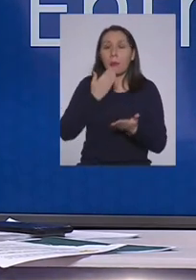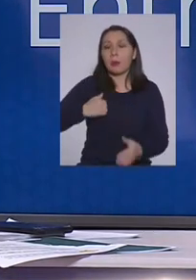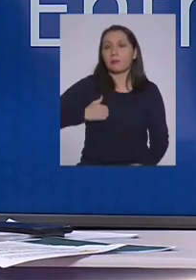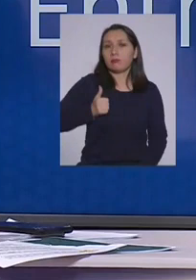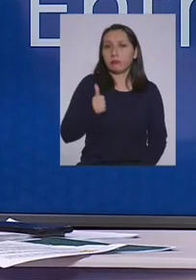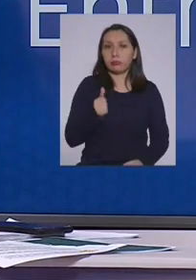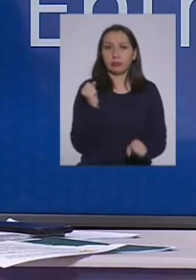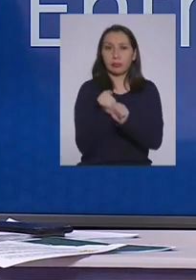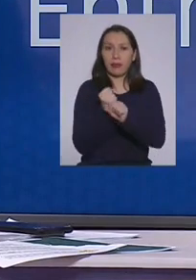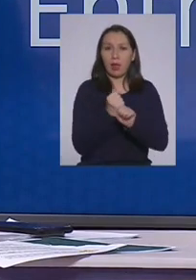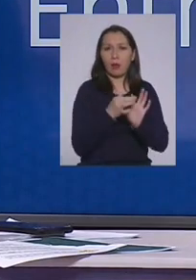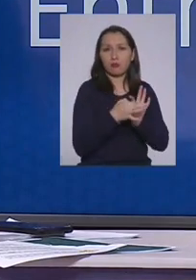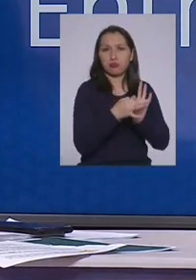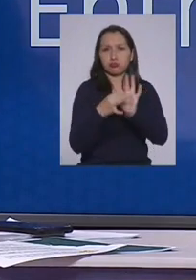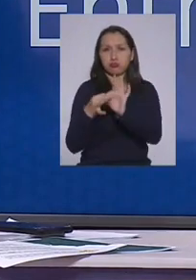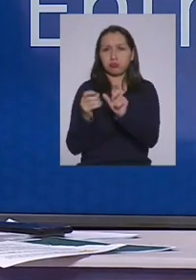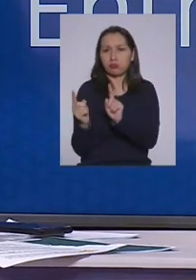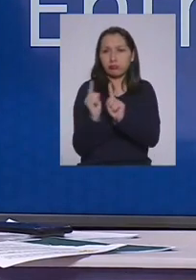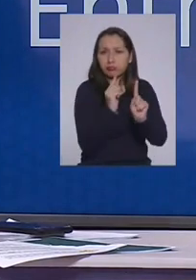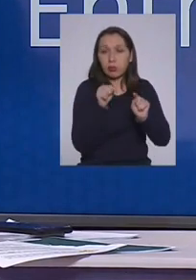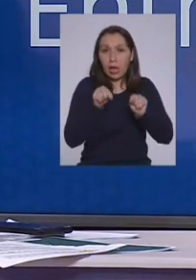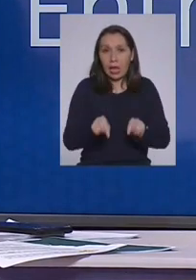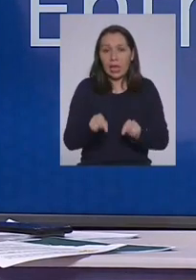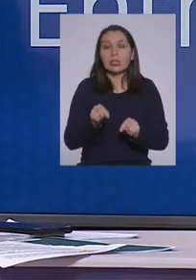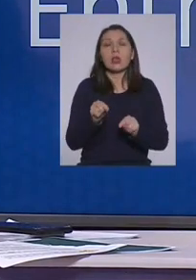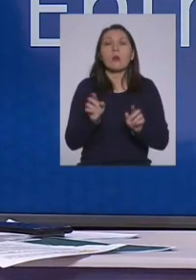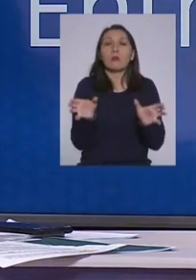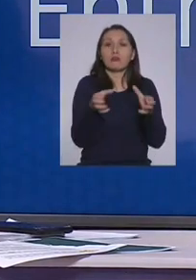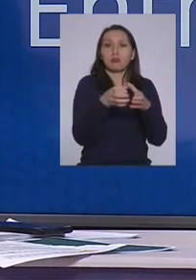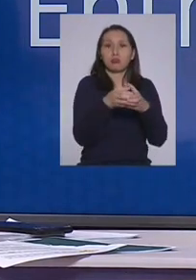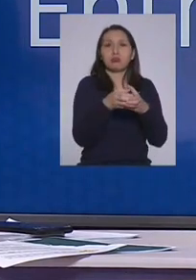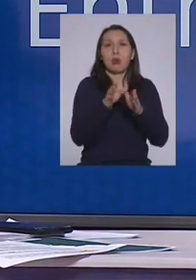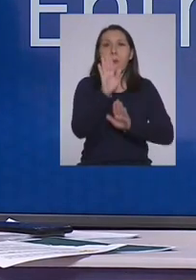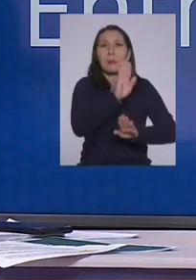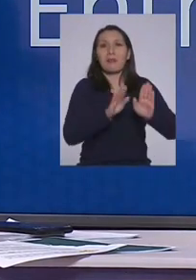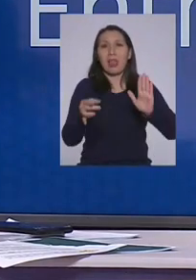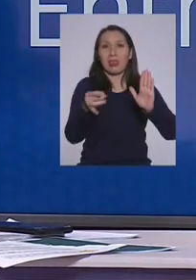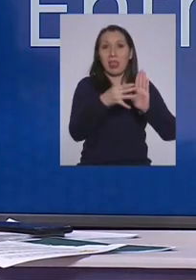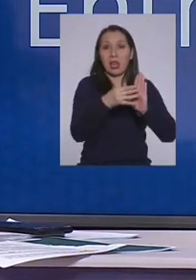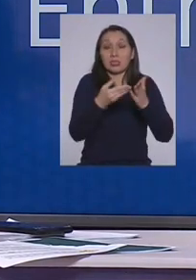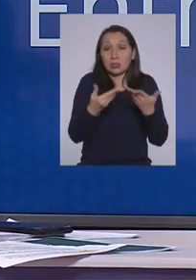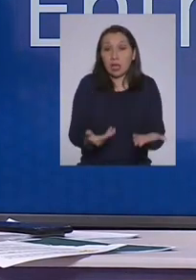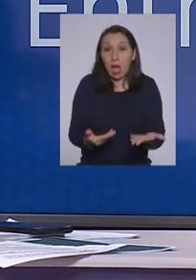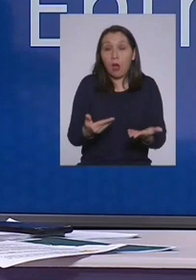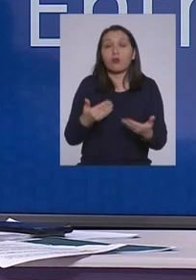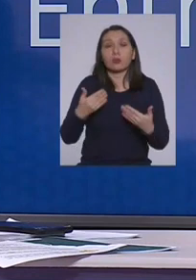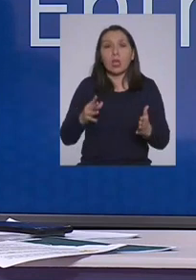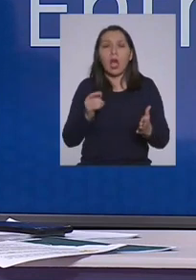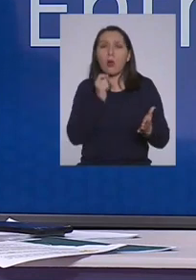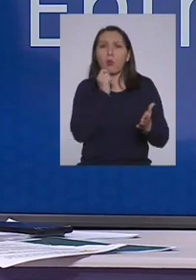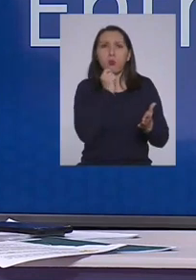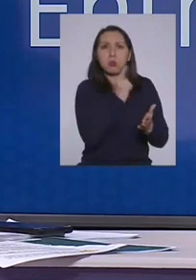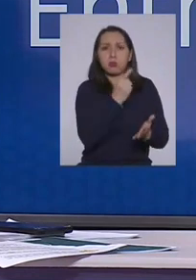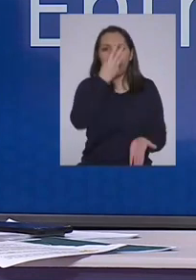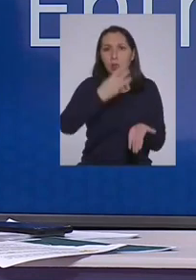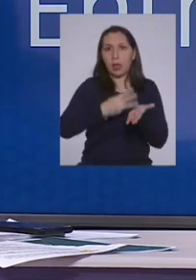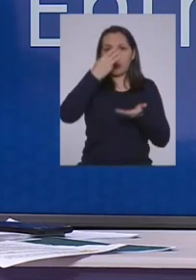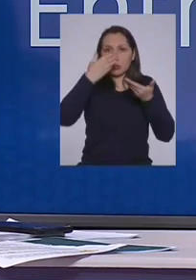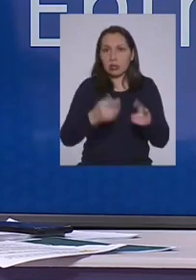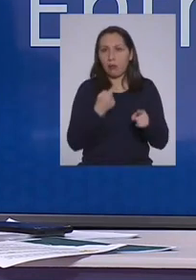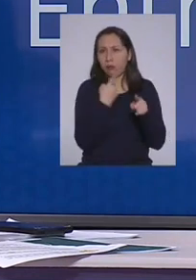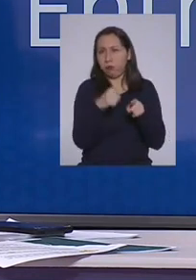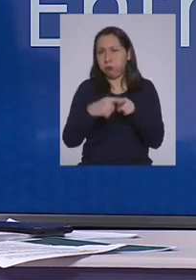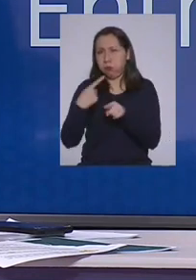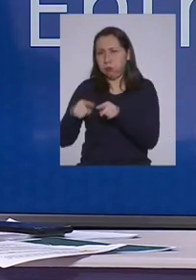trabajo que está coordinado desde esta Subsecretaría de Prevención del Delito y que ya al día de hoy ha recibido 3.000 denuncias. Y